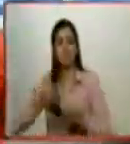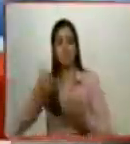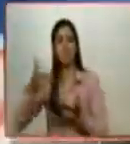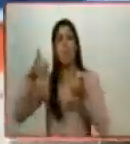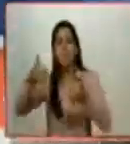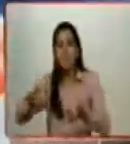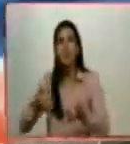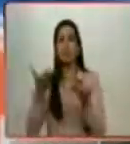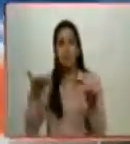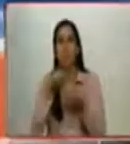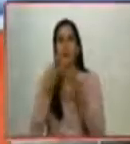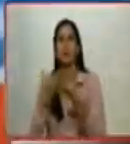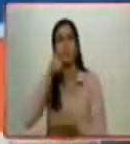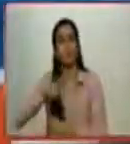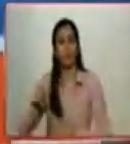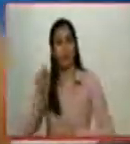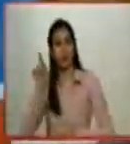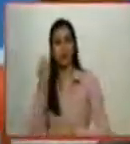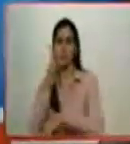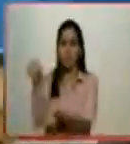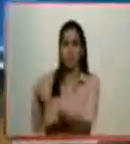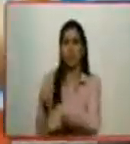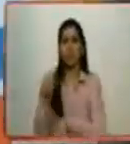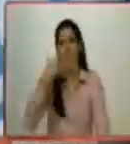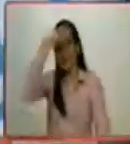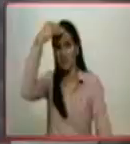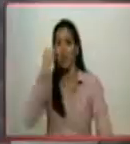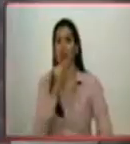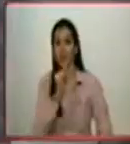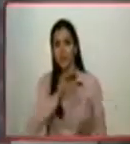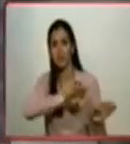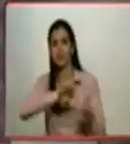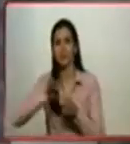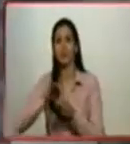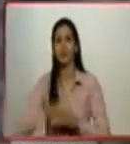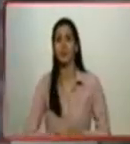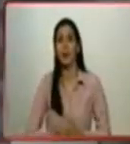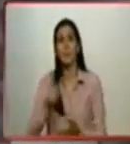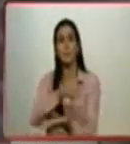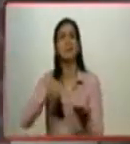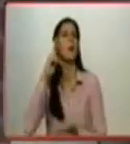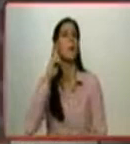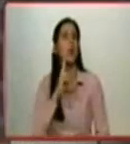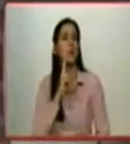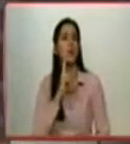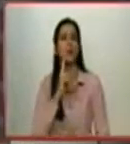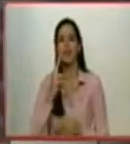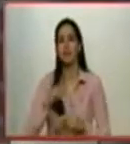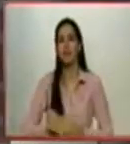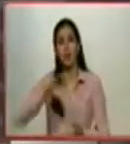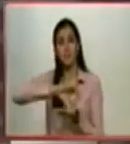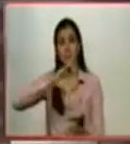el pueblo. Desde el Estado Bolívar, Alexander González, La Noticia. Desde la Plaza Bolívar de Puerto Ayacucho, en el